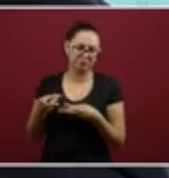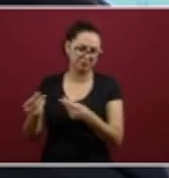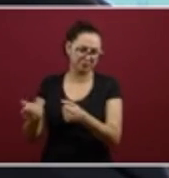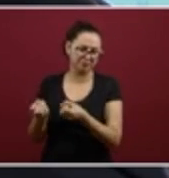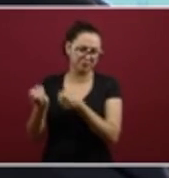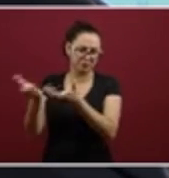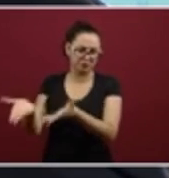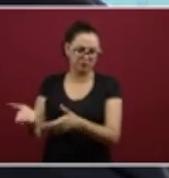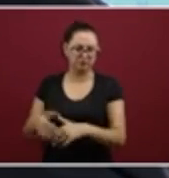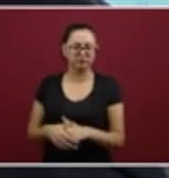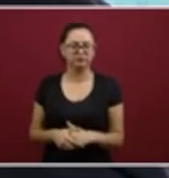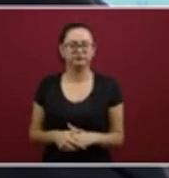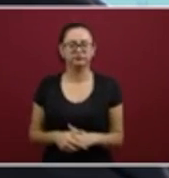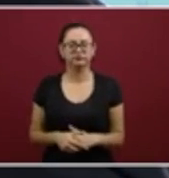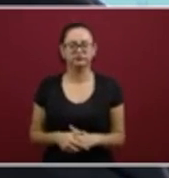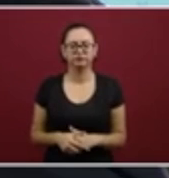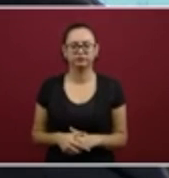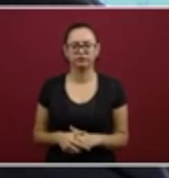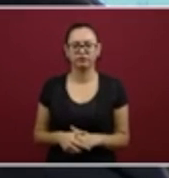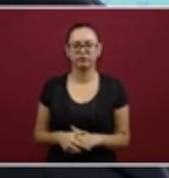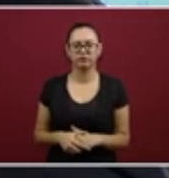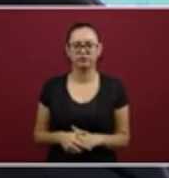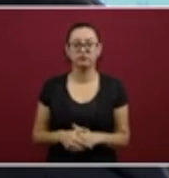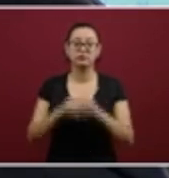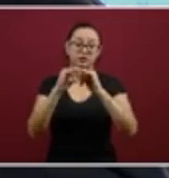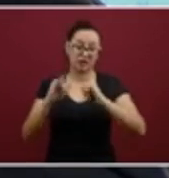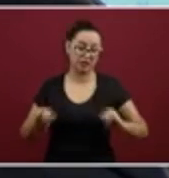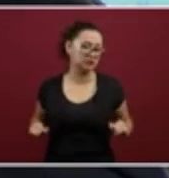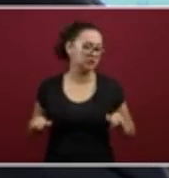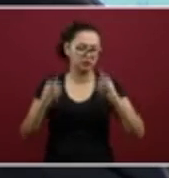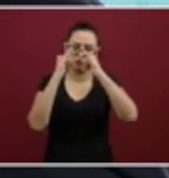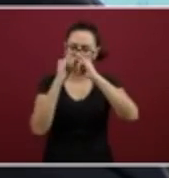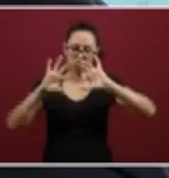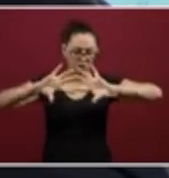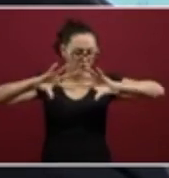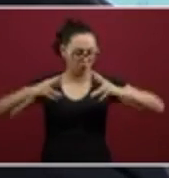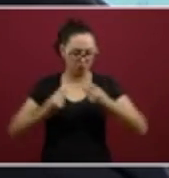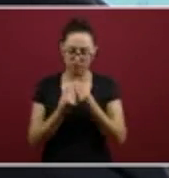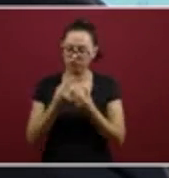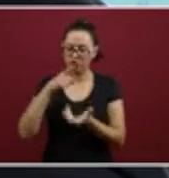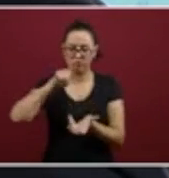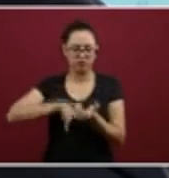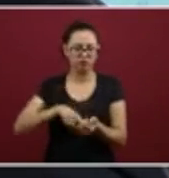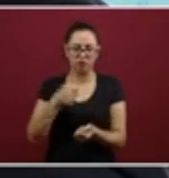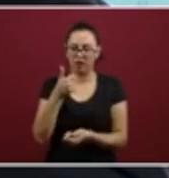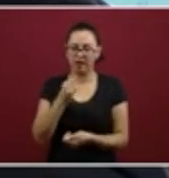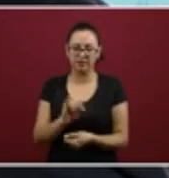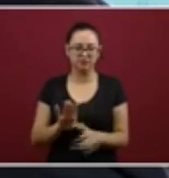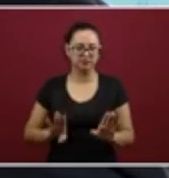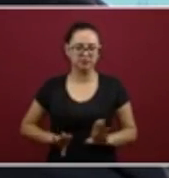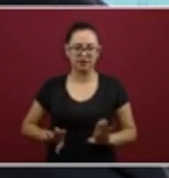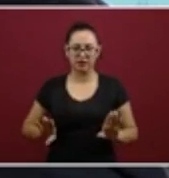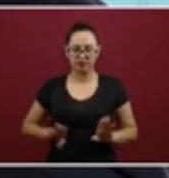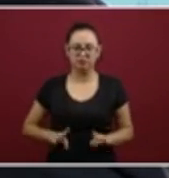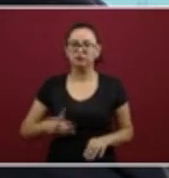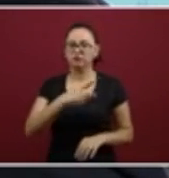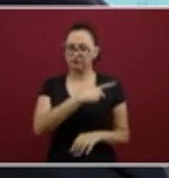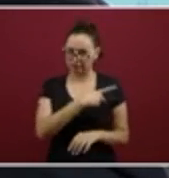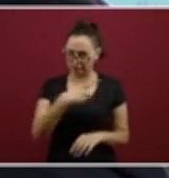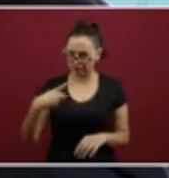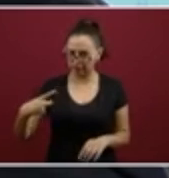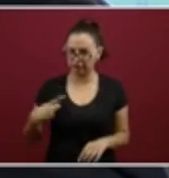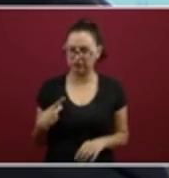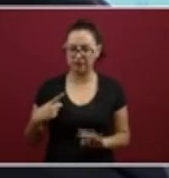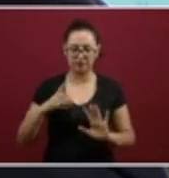es dentro de la estrategia global del Instituto para devolverle al pueblo lo robado, y bajo que ya estos bienes ya